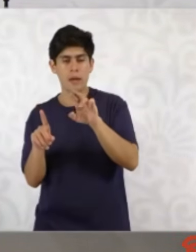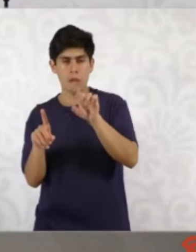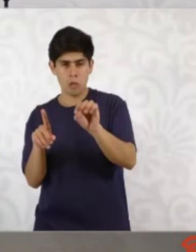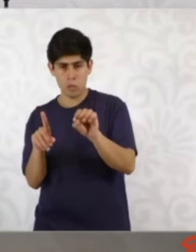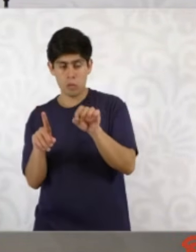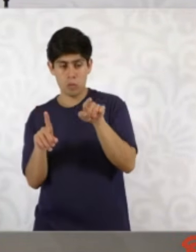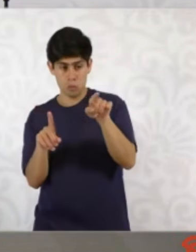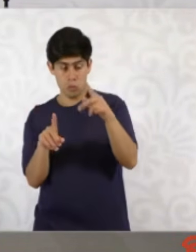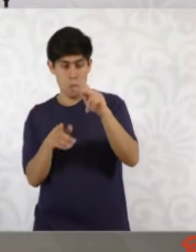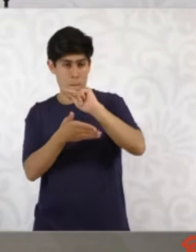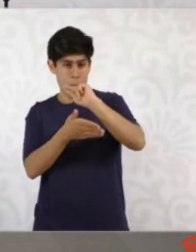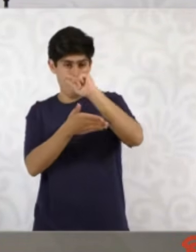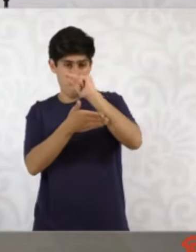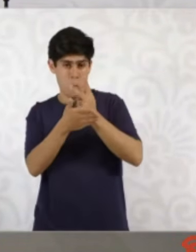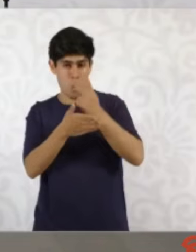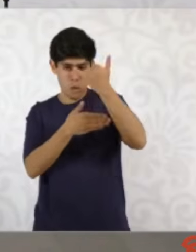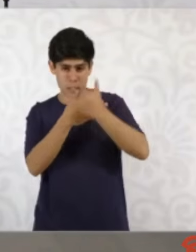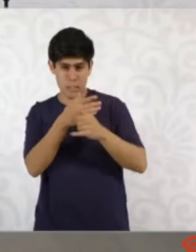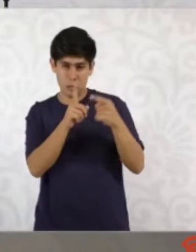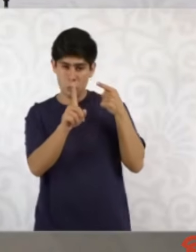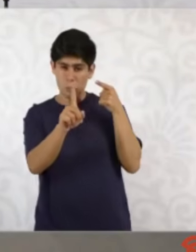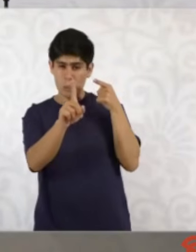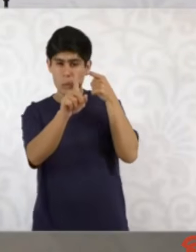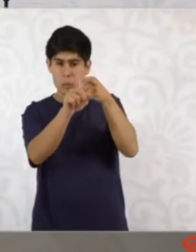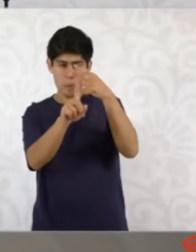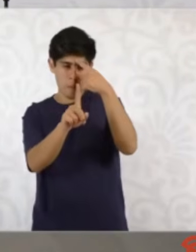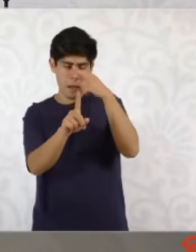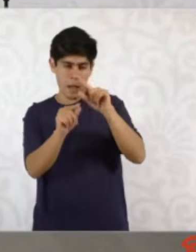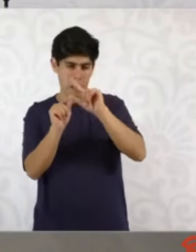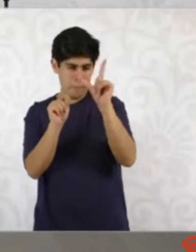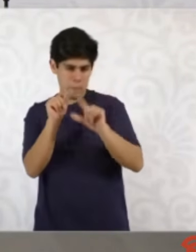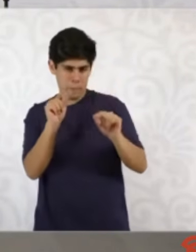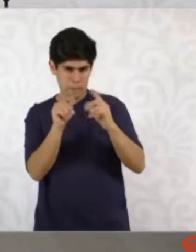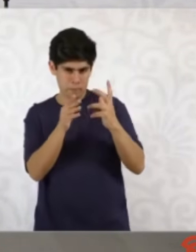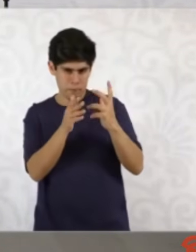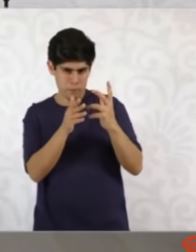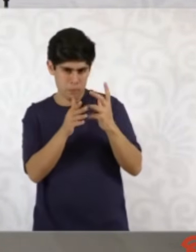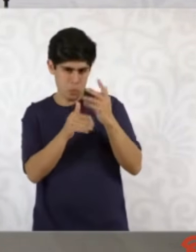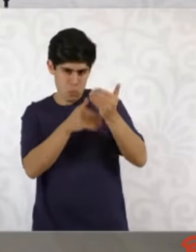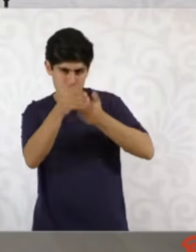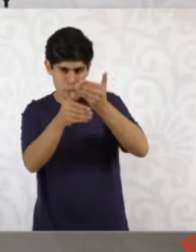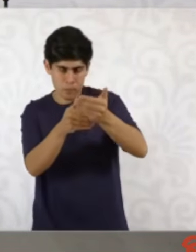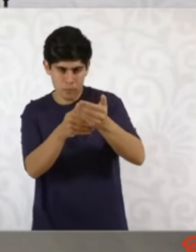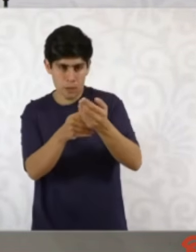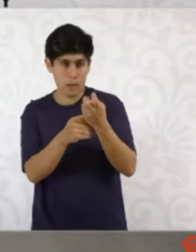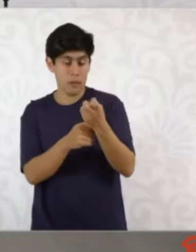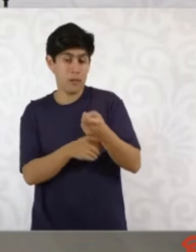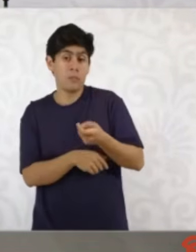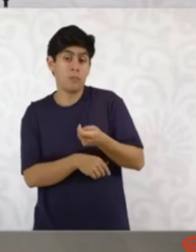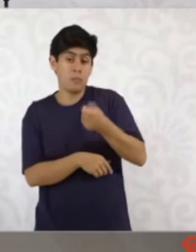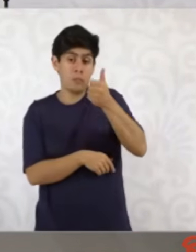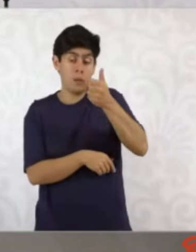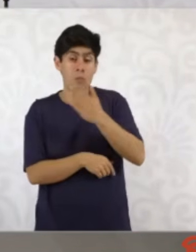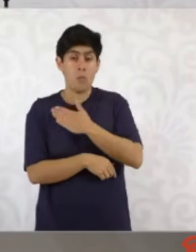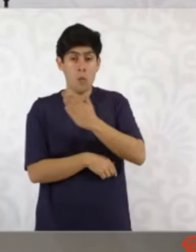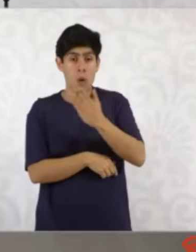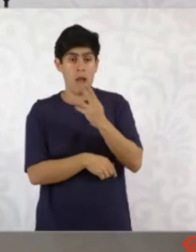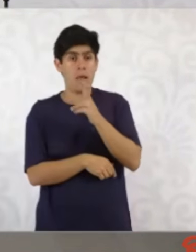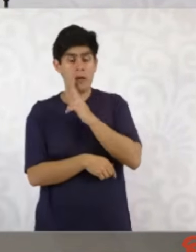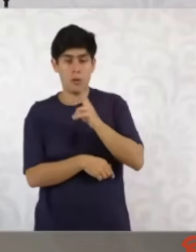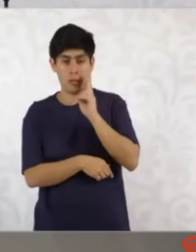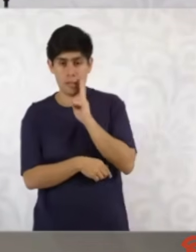y esa es la primera buena noticia para los opositores en mucho tiempo. es una opinión. No